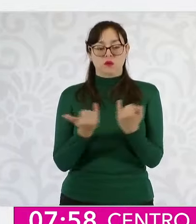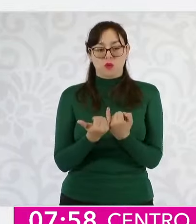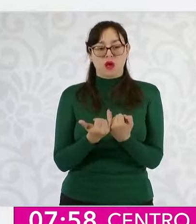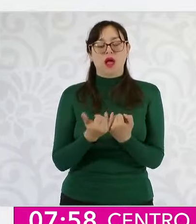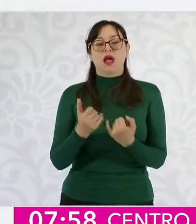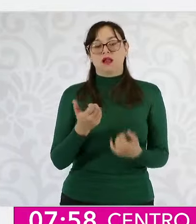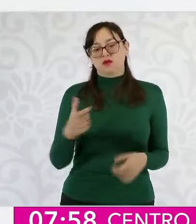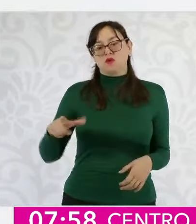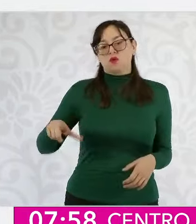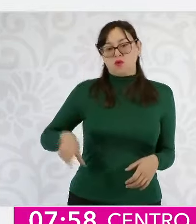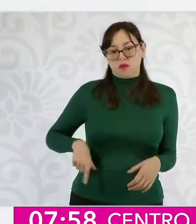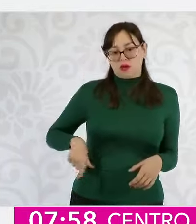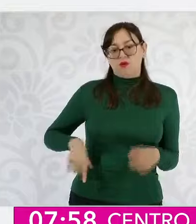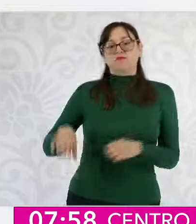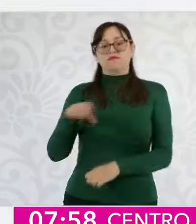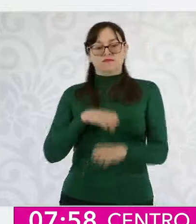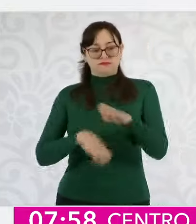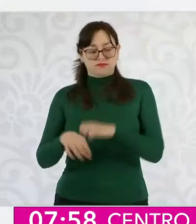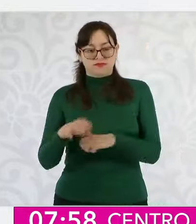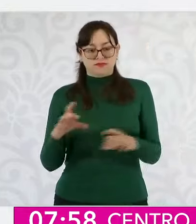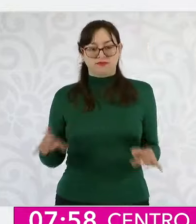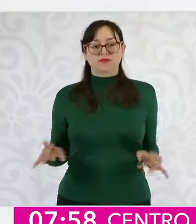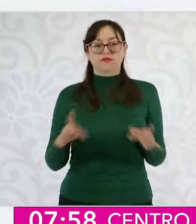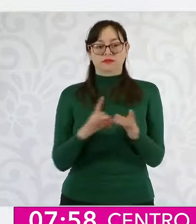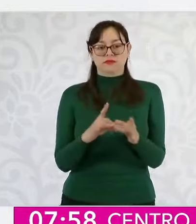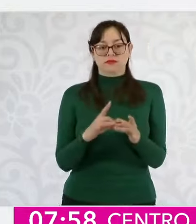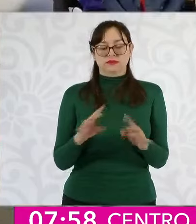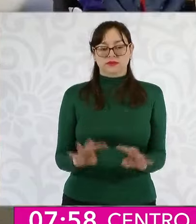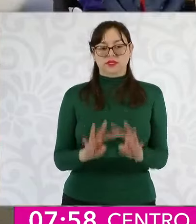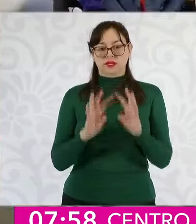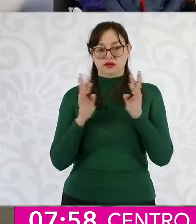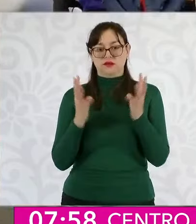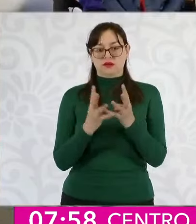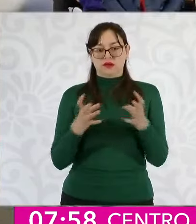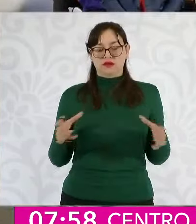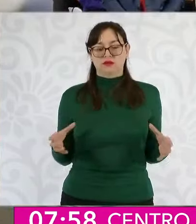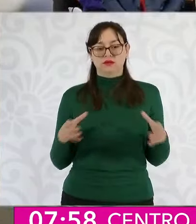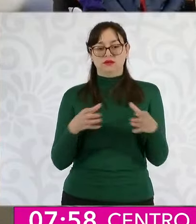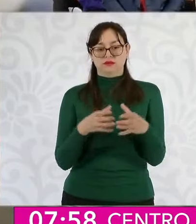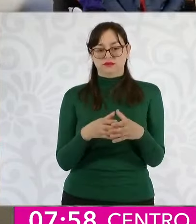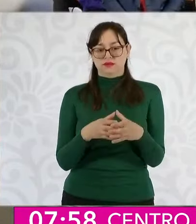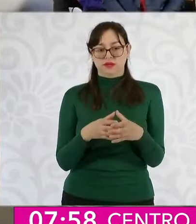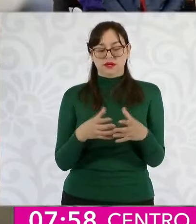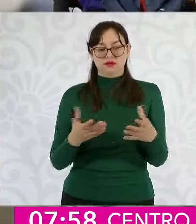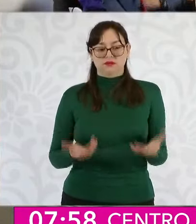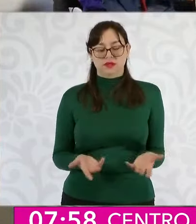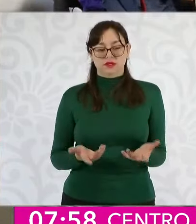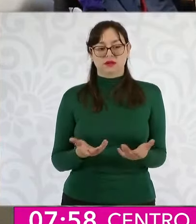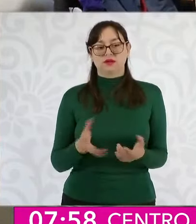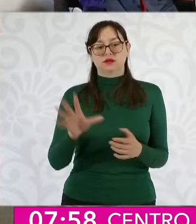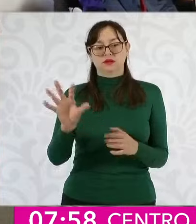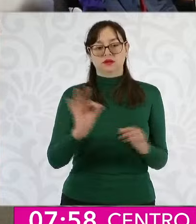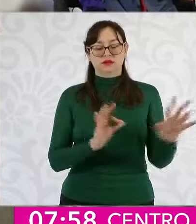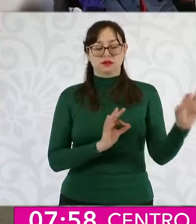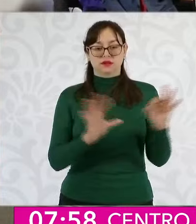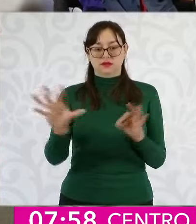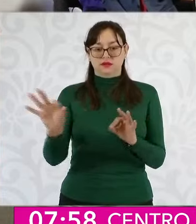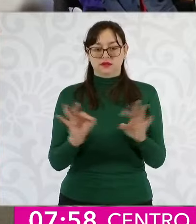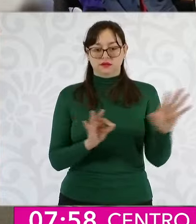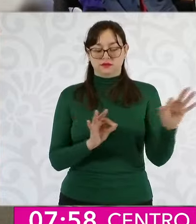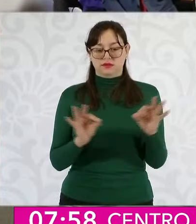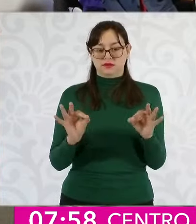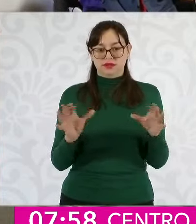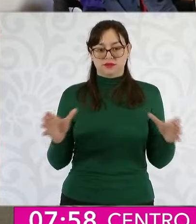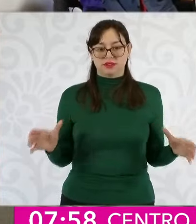Federal y, desde luego, todas las empresas. El Consejo se integra… Adelante, por favor. El Consejo se integra por